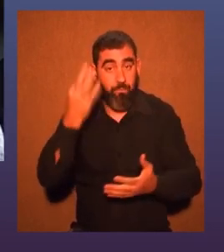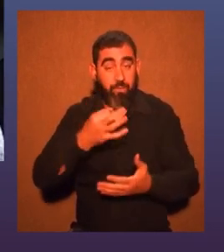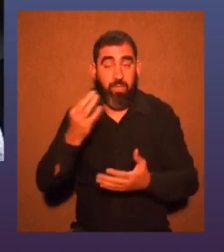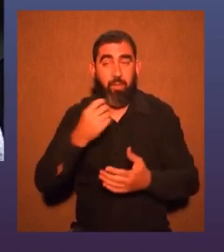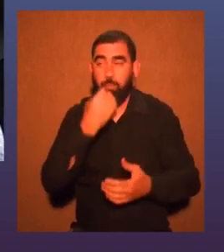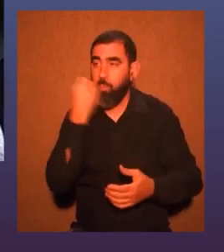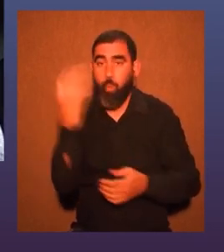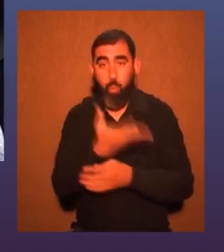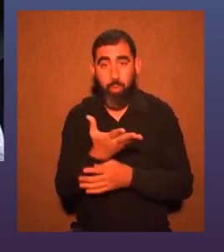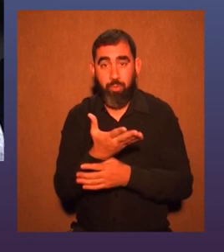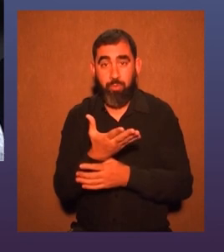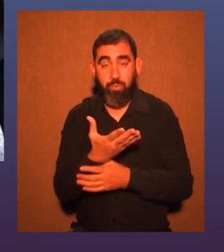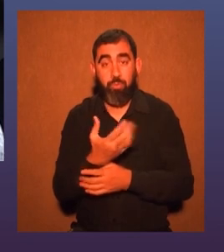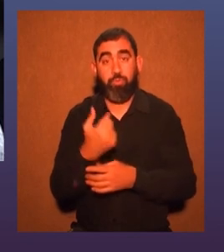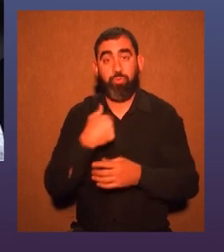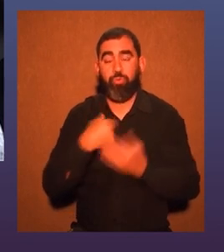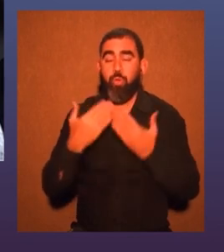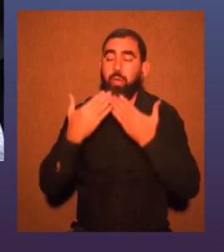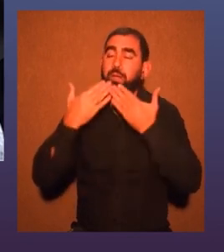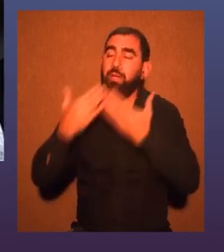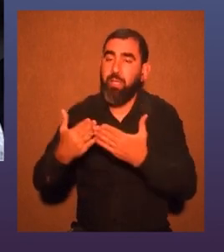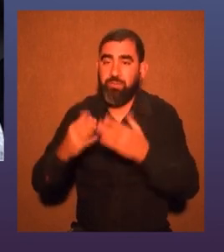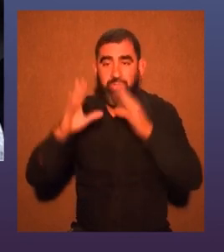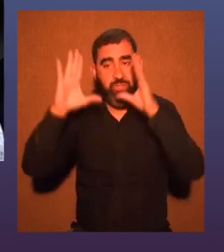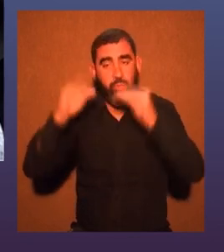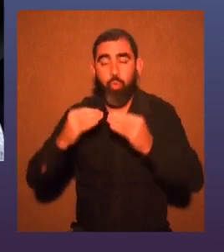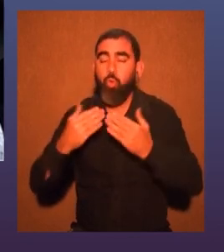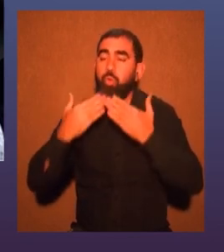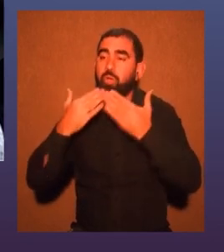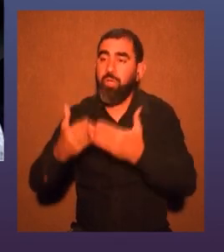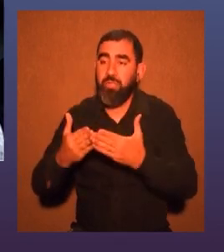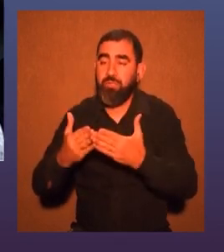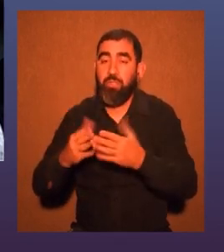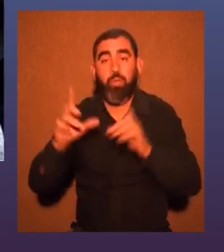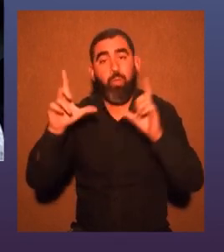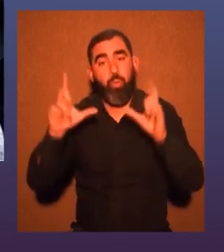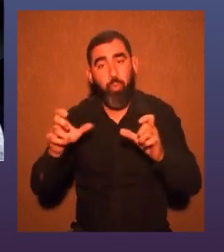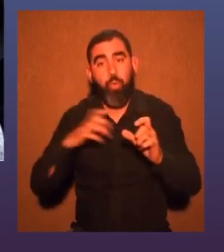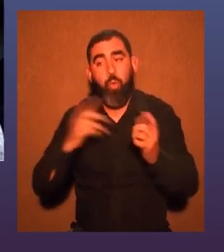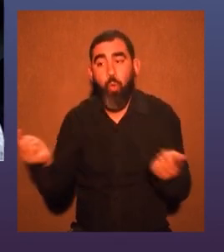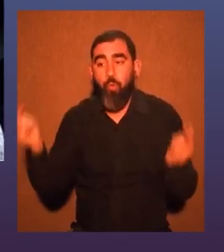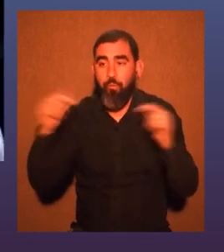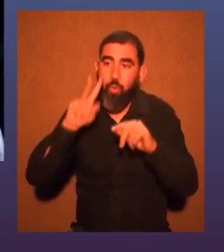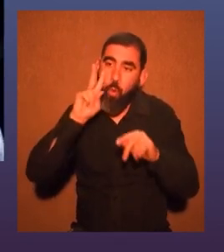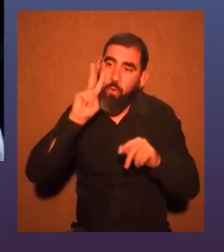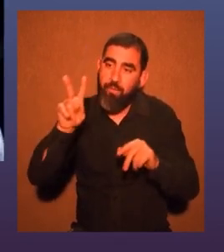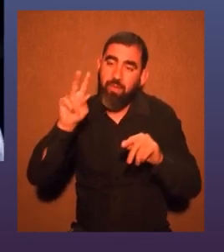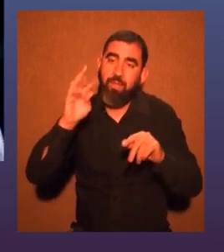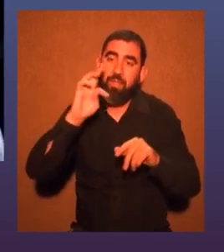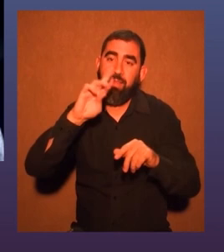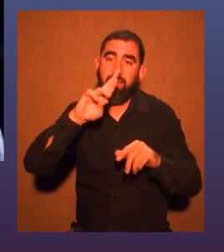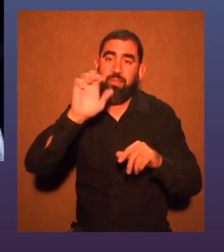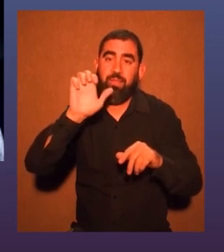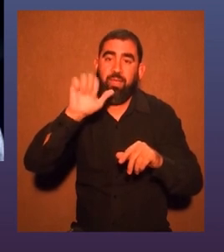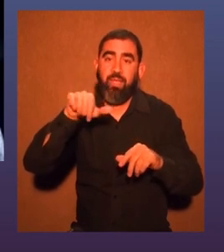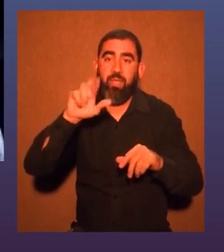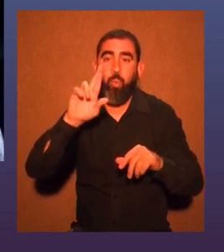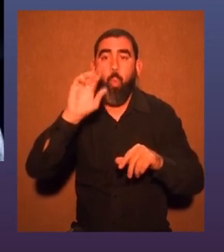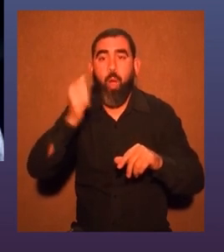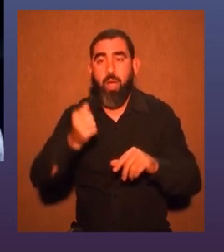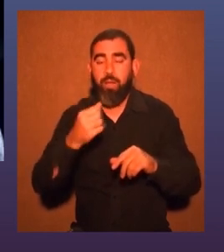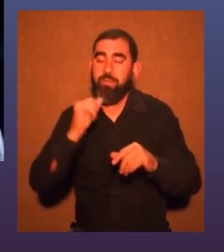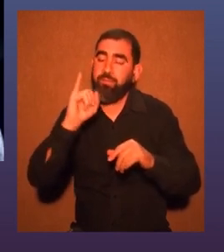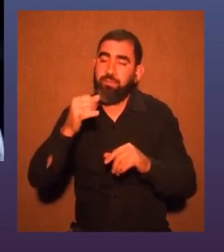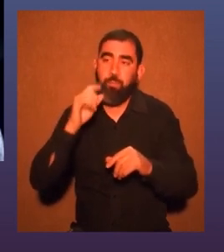un privilegio enorme. Yo les agradezco y por supuesto que voy a venir a ver La Tregua después de haber